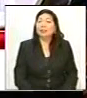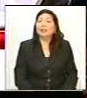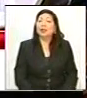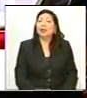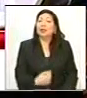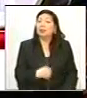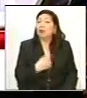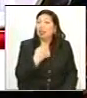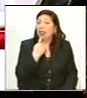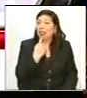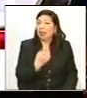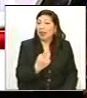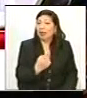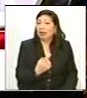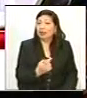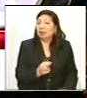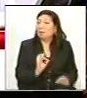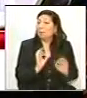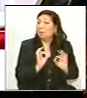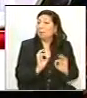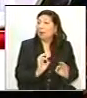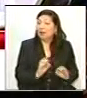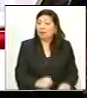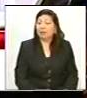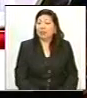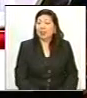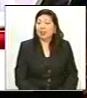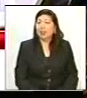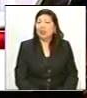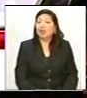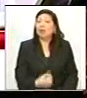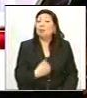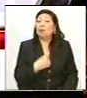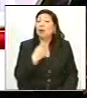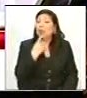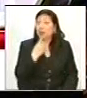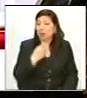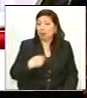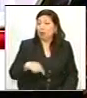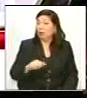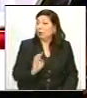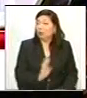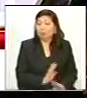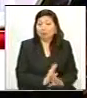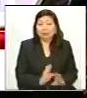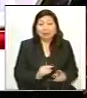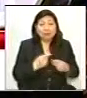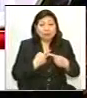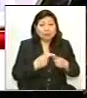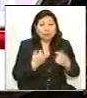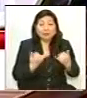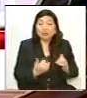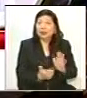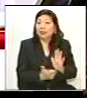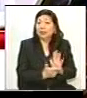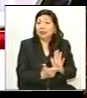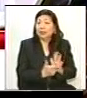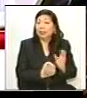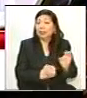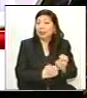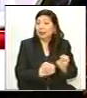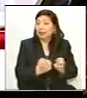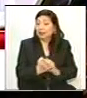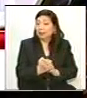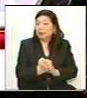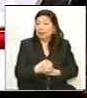hemos dicho que ya los expedientes están perfectos. Lo que hemos dicho es que a nosotros no nos corresponde pronunciarnos legalmente en esta etapa del